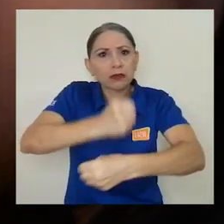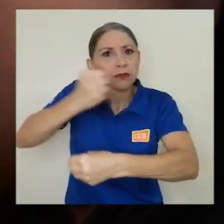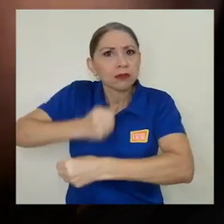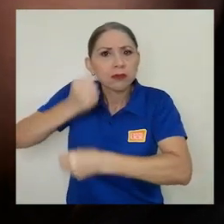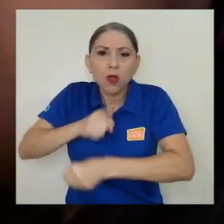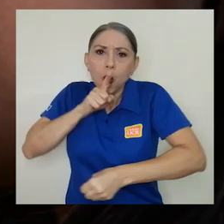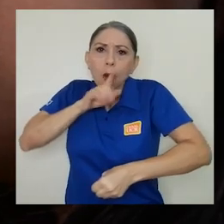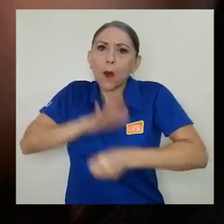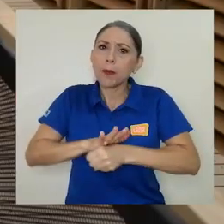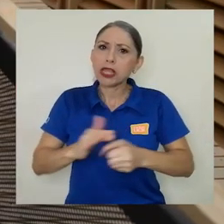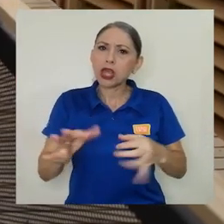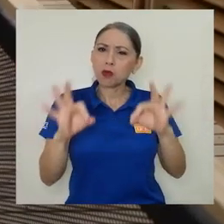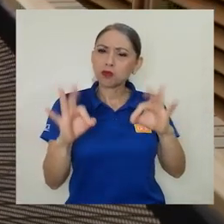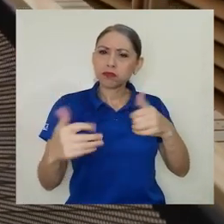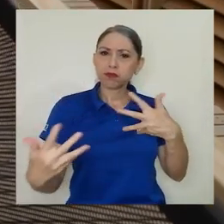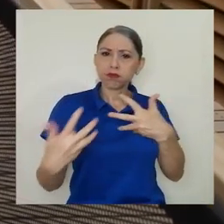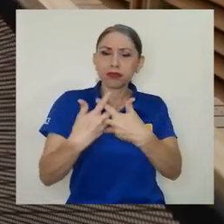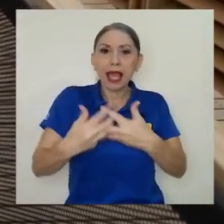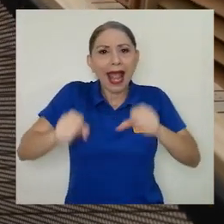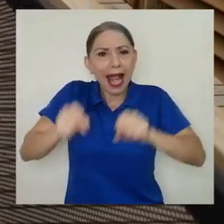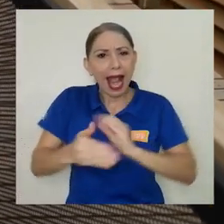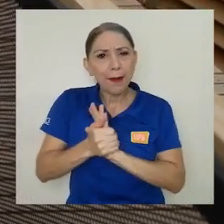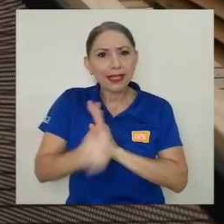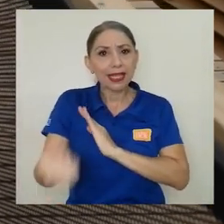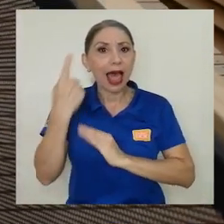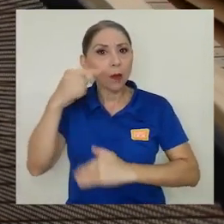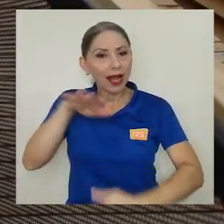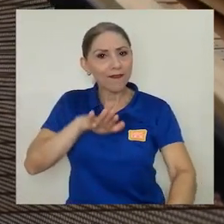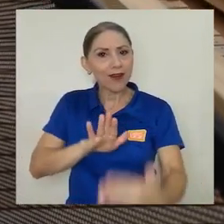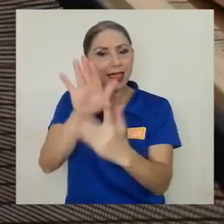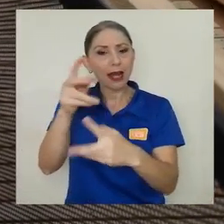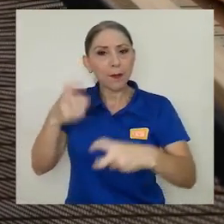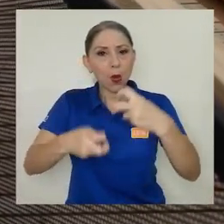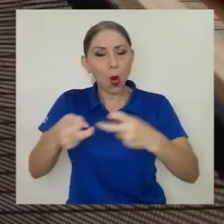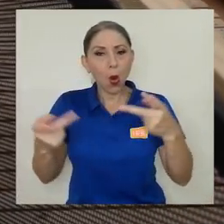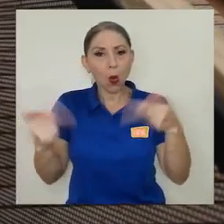comprometido, empático y capacitado para enfrentar estas adversidades.